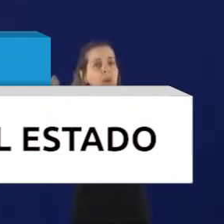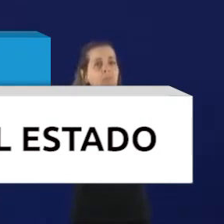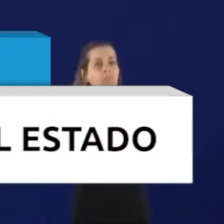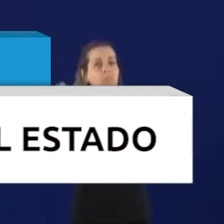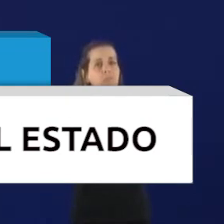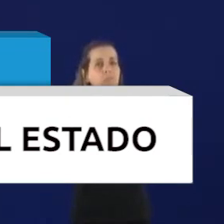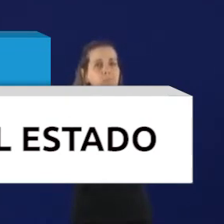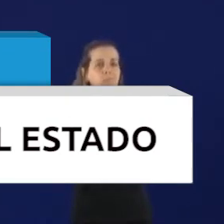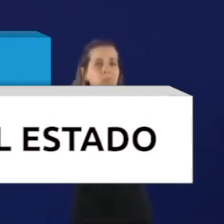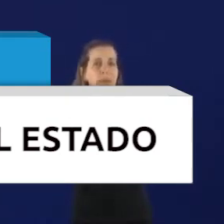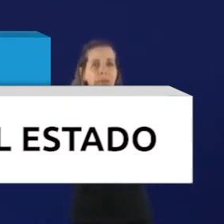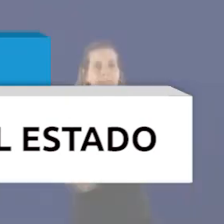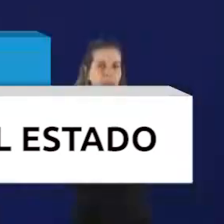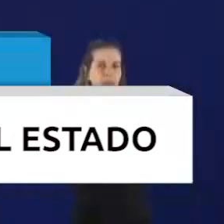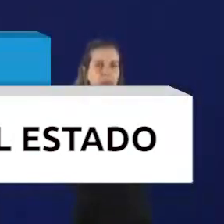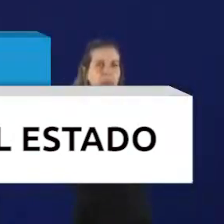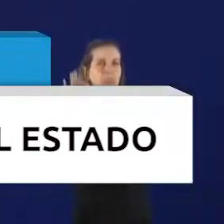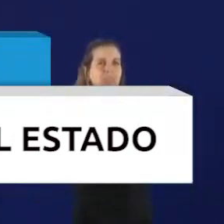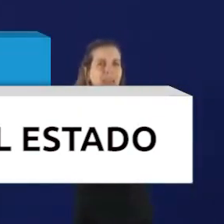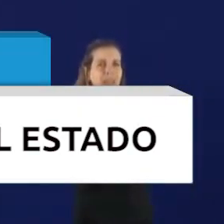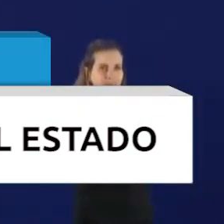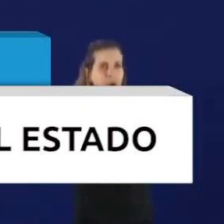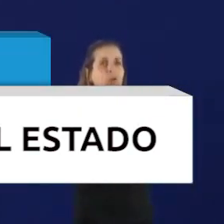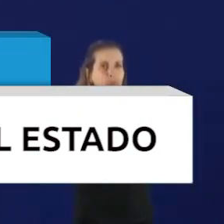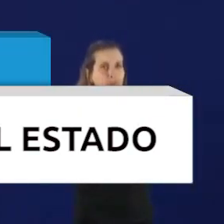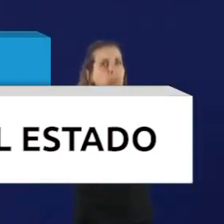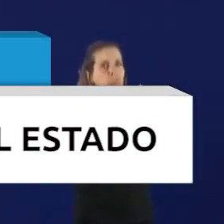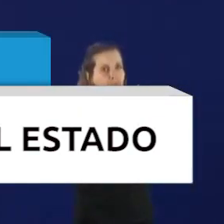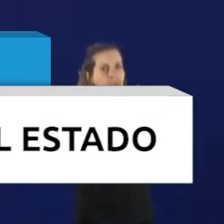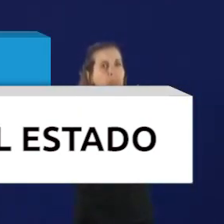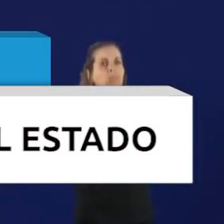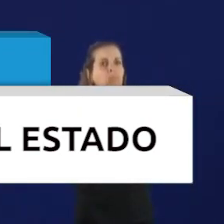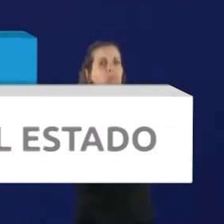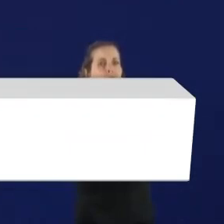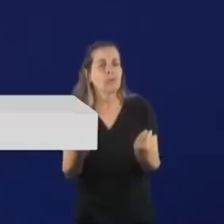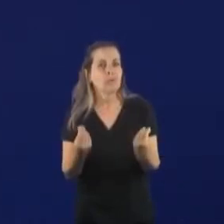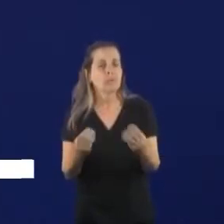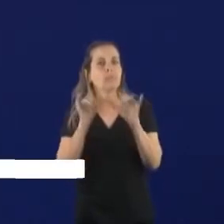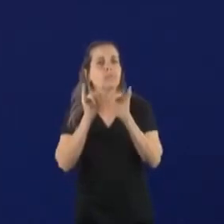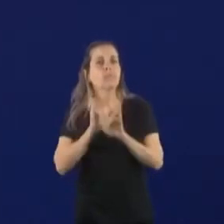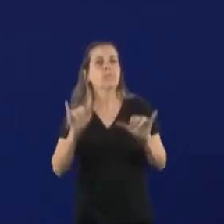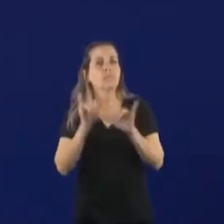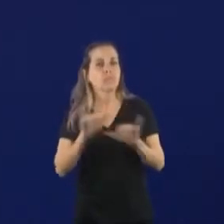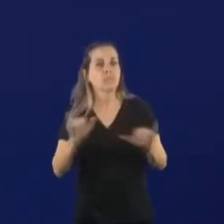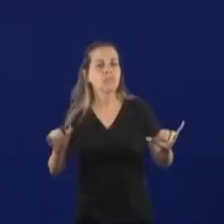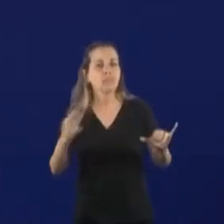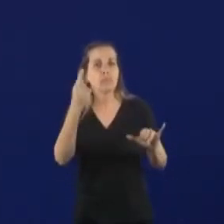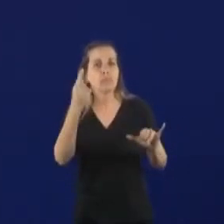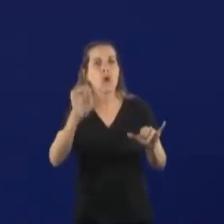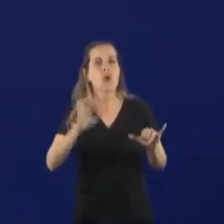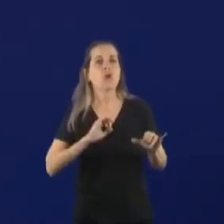Estado Nacional del último año. Queda suspendida la pauta por un año.